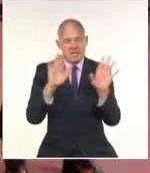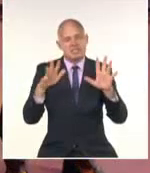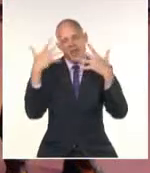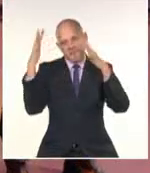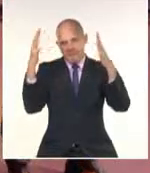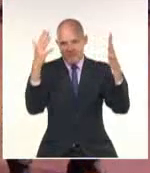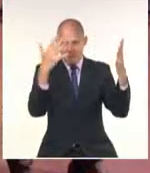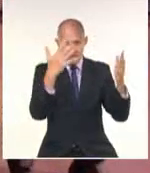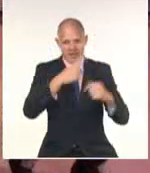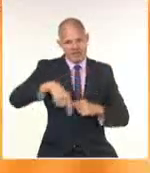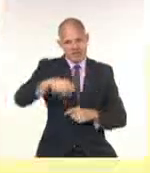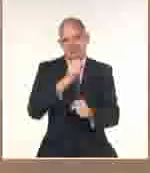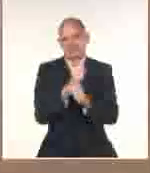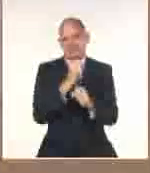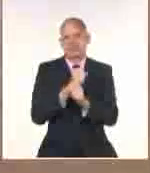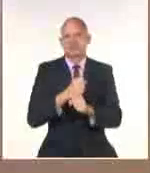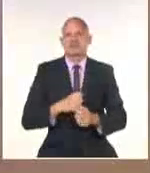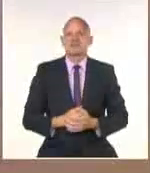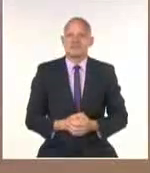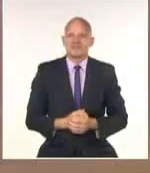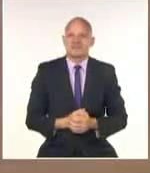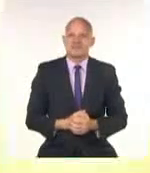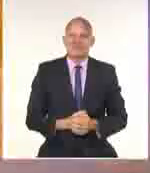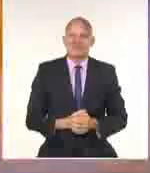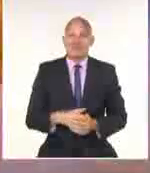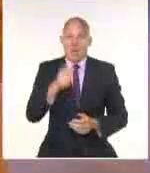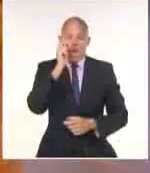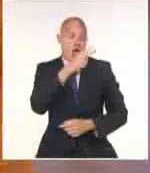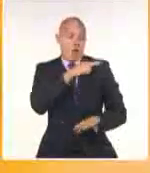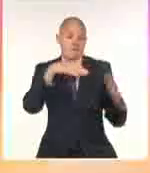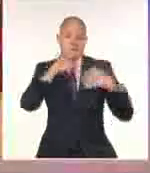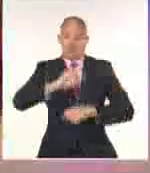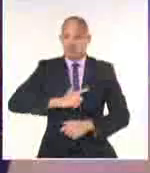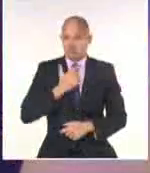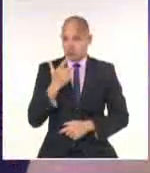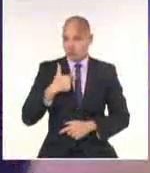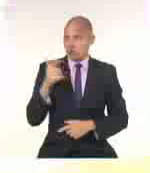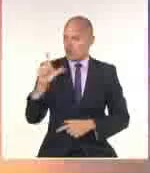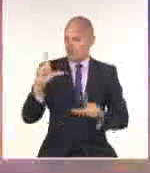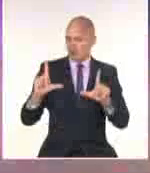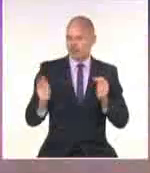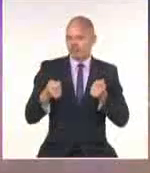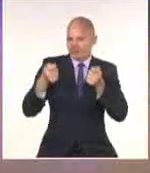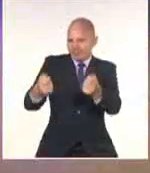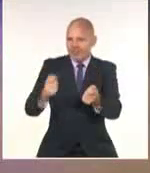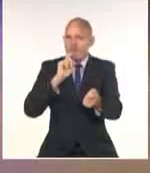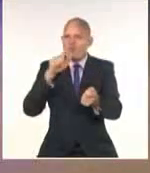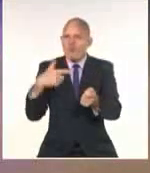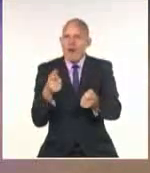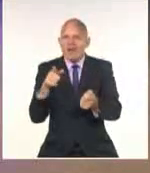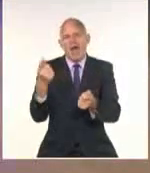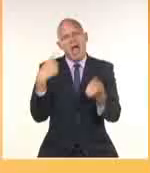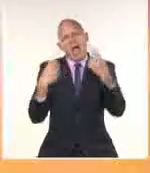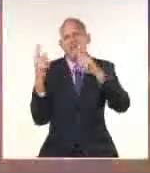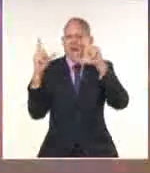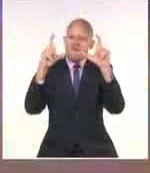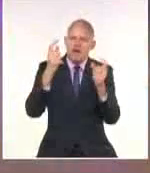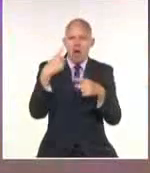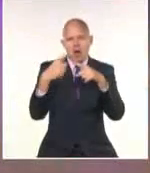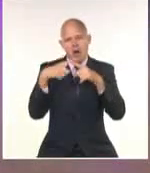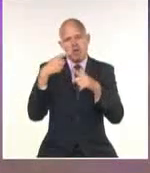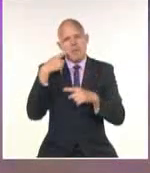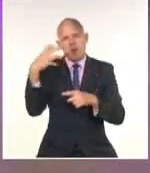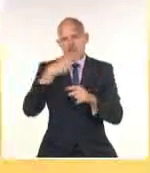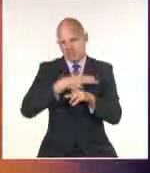por el trabajo desarrollado. Alpidio Alonso, titular de Cultura, les entregó una selección de imágenes épicas de